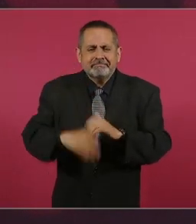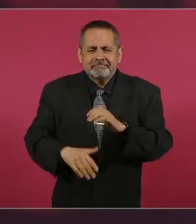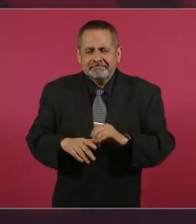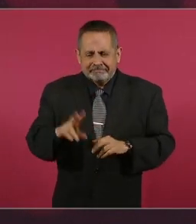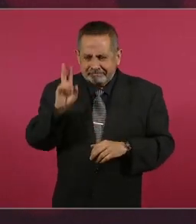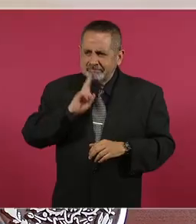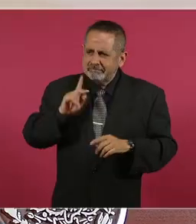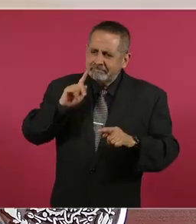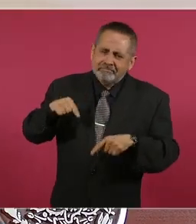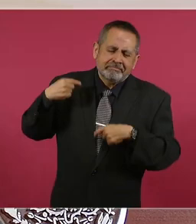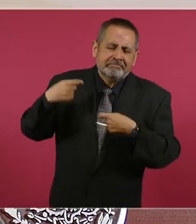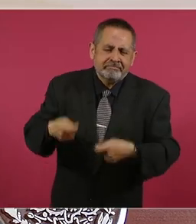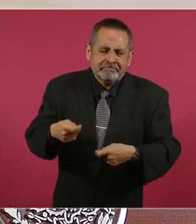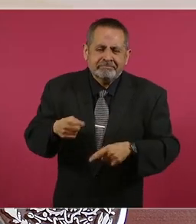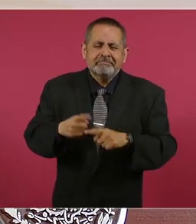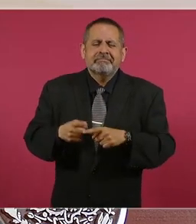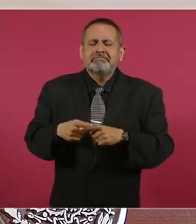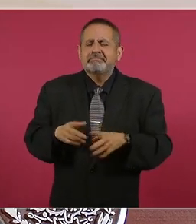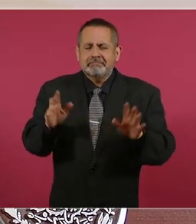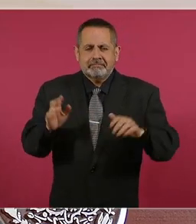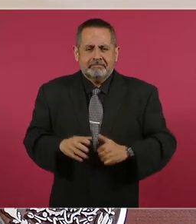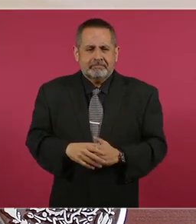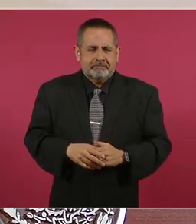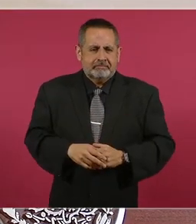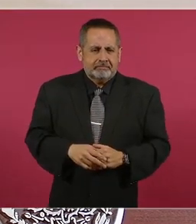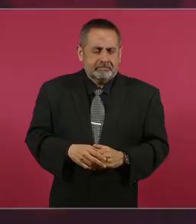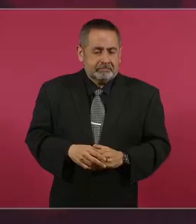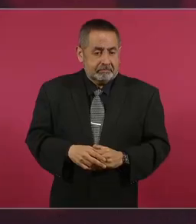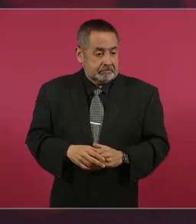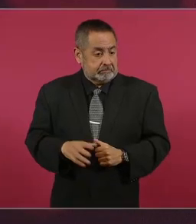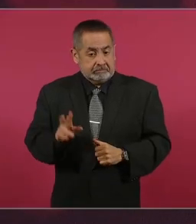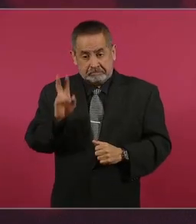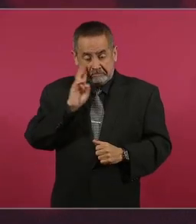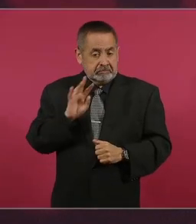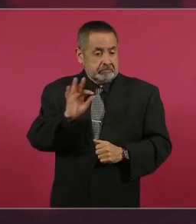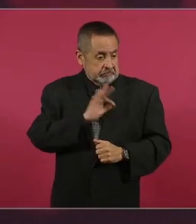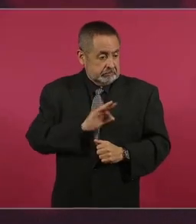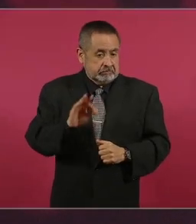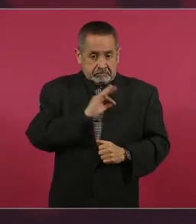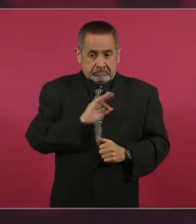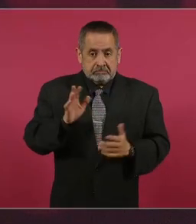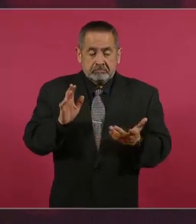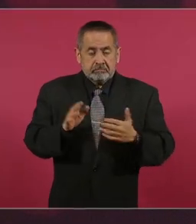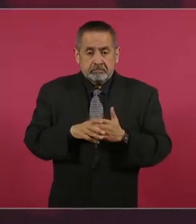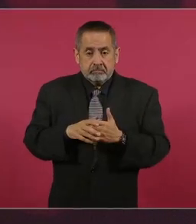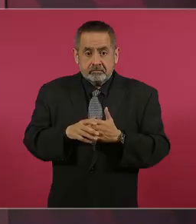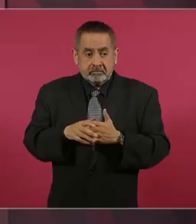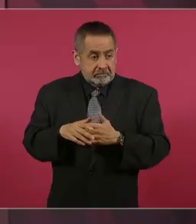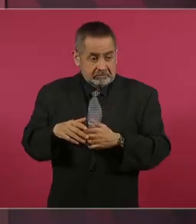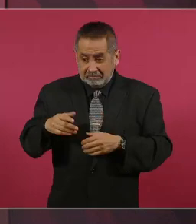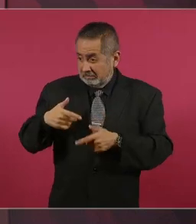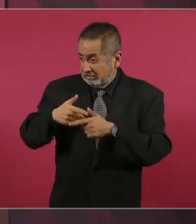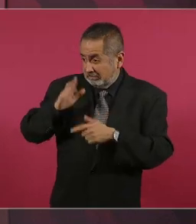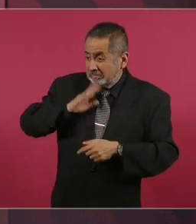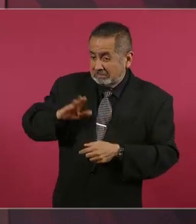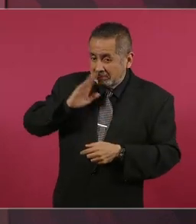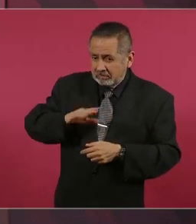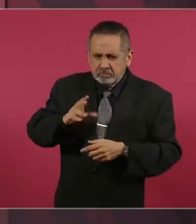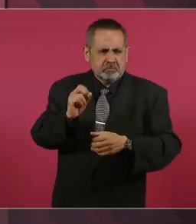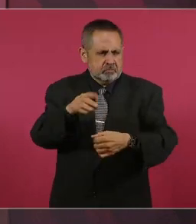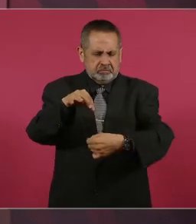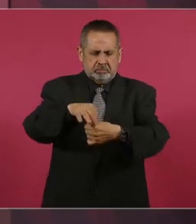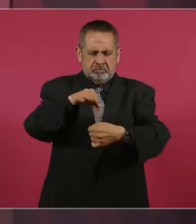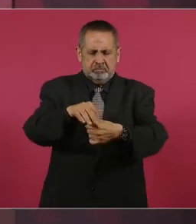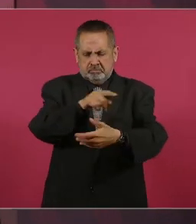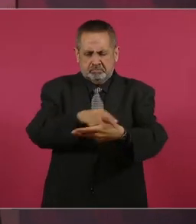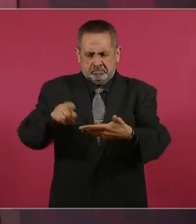saber. ¿Sí? Hay la posibilidad de que ya no se siga destruyendo el país en 4 meses, porque